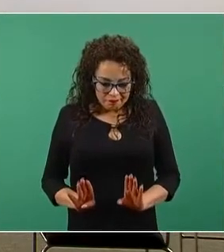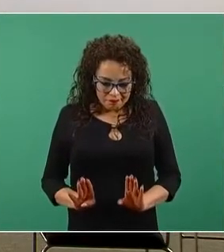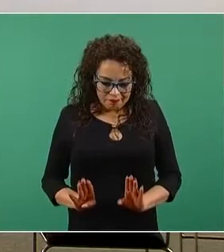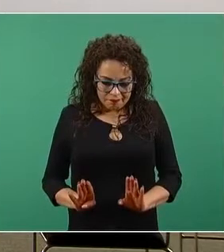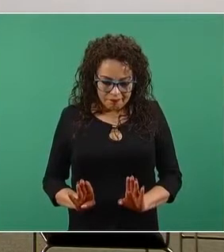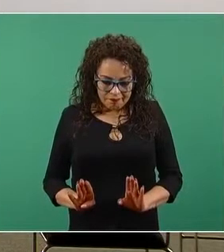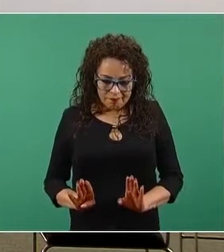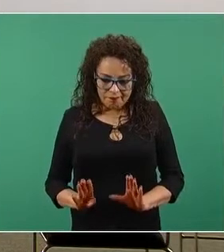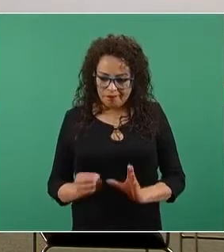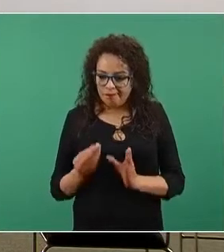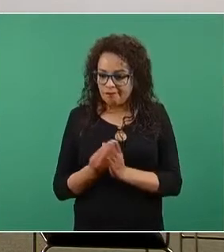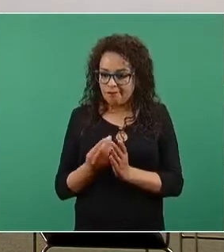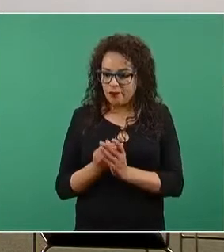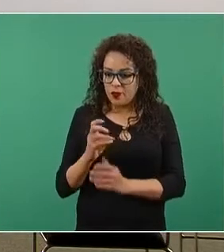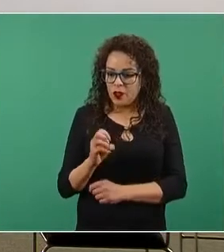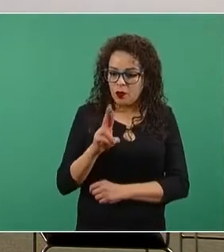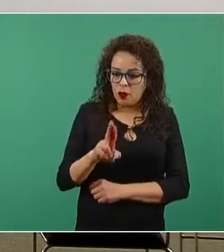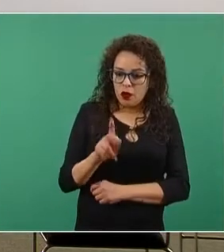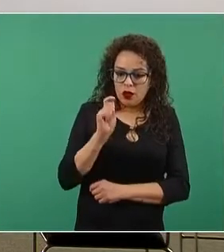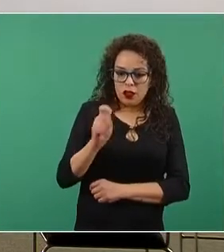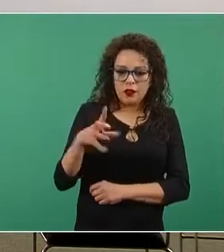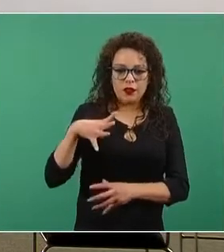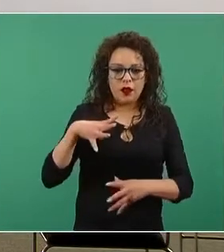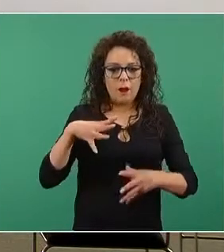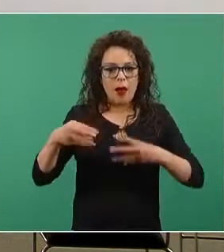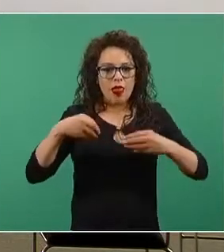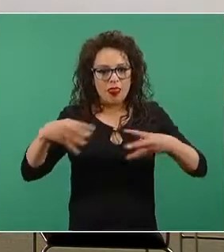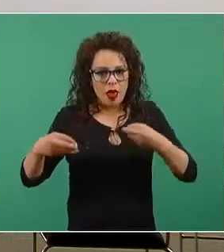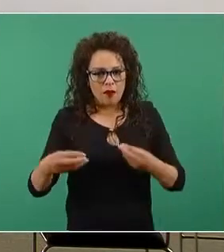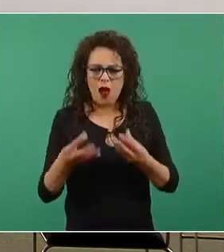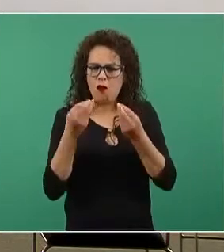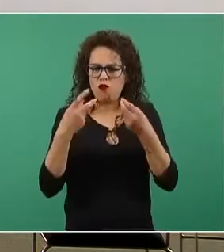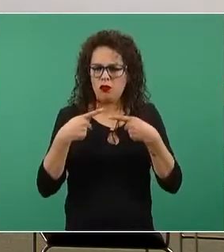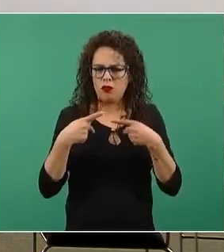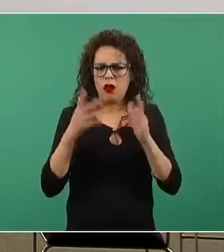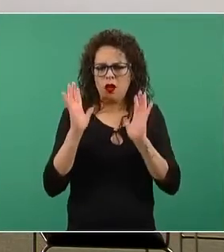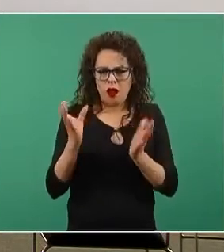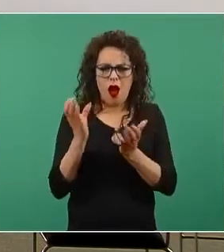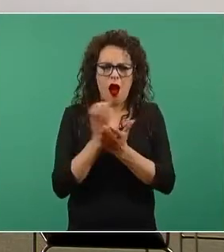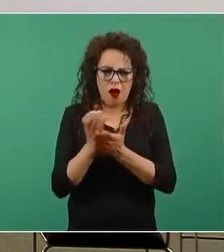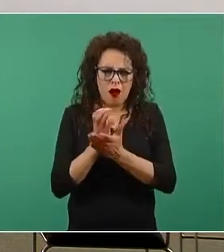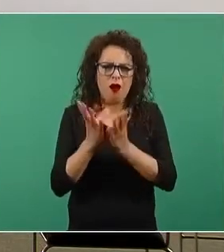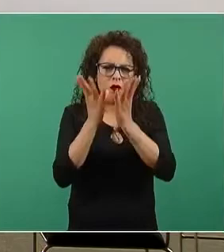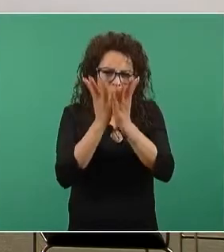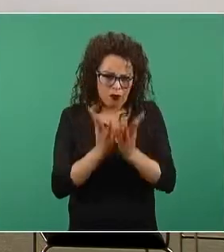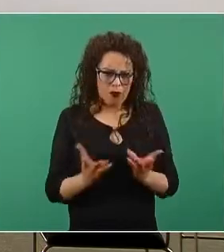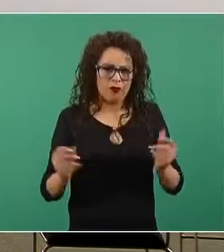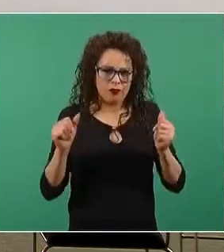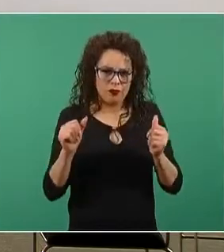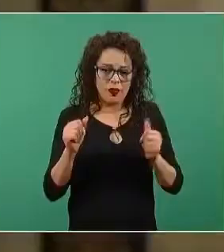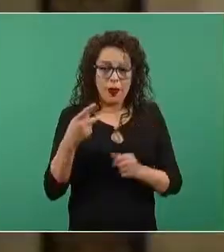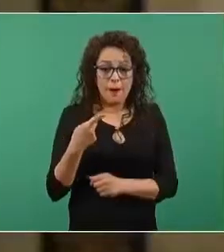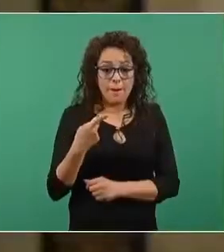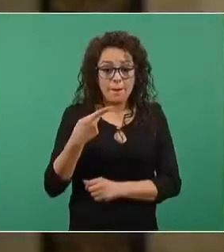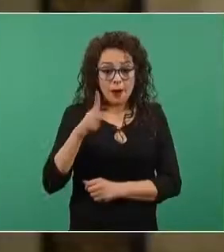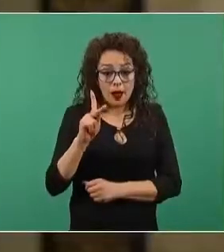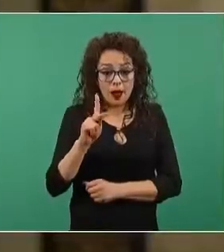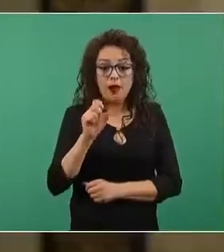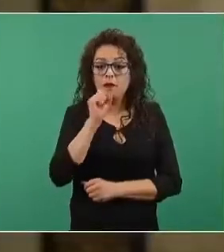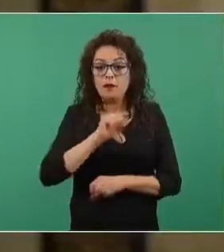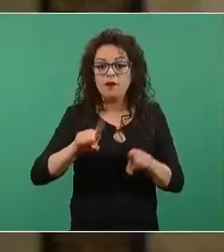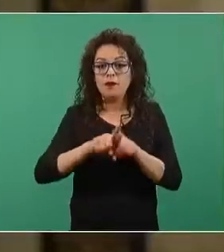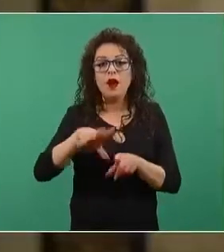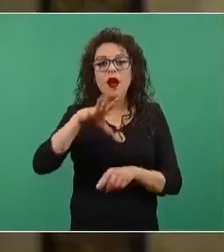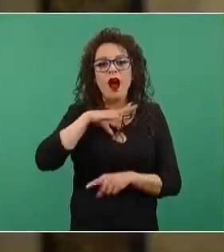como resultado de la pandemia? Hay mucha gente que ya se ha recuperado, como bien lo mencionamos, pero pues también tienen diferentes